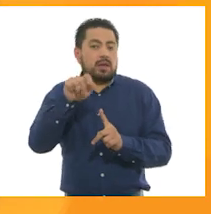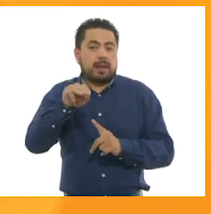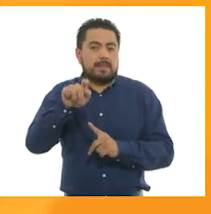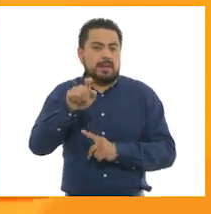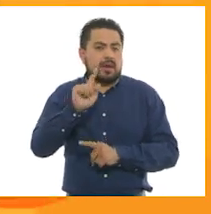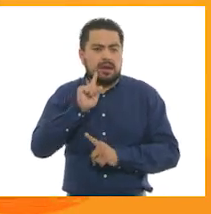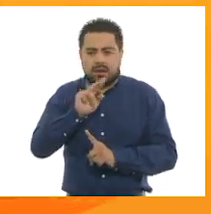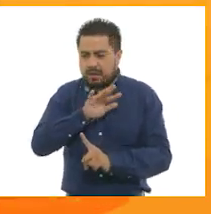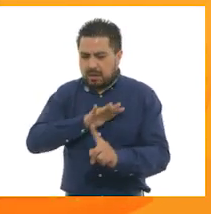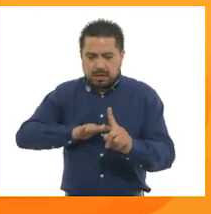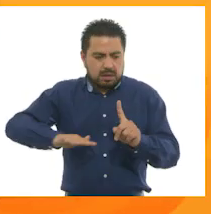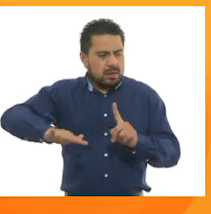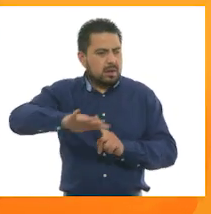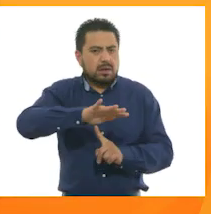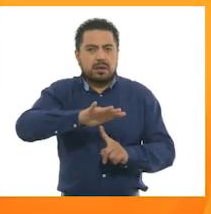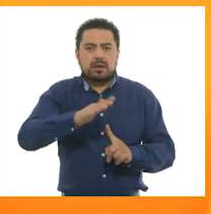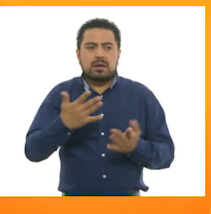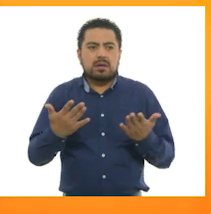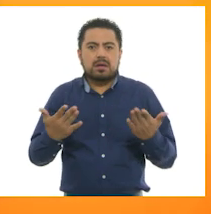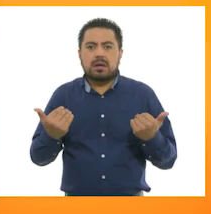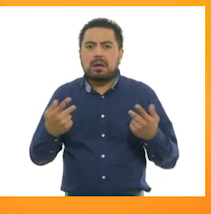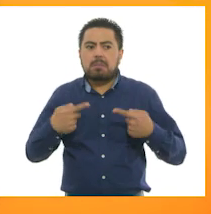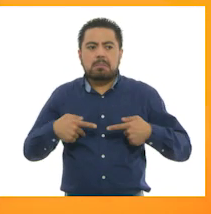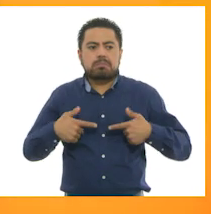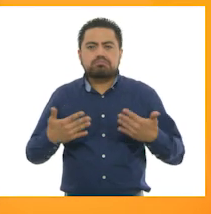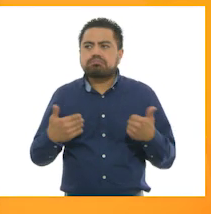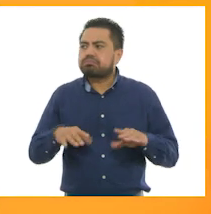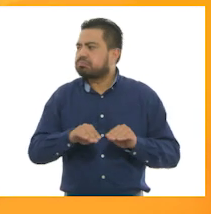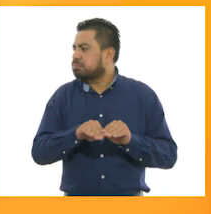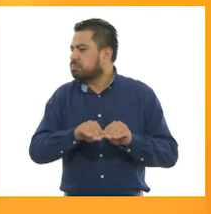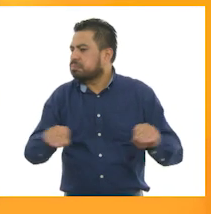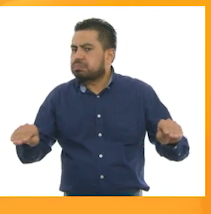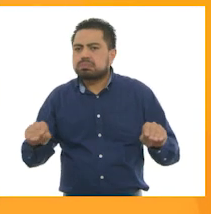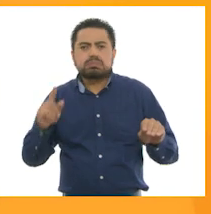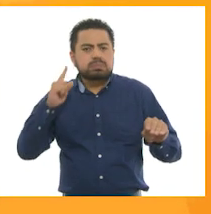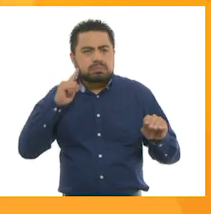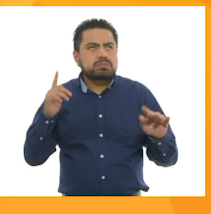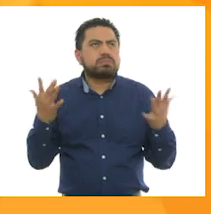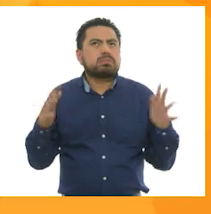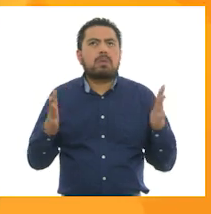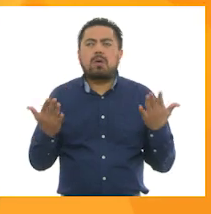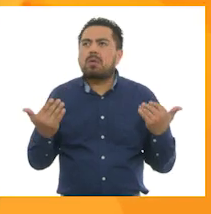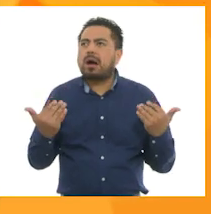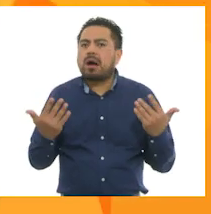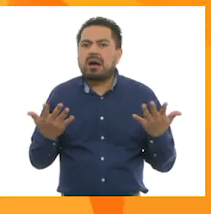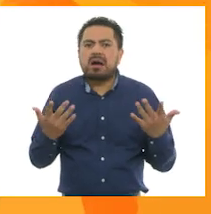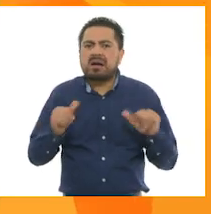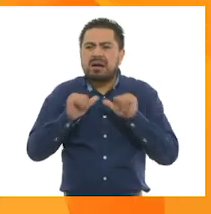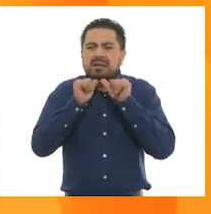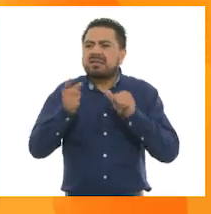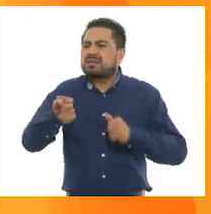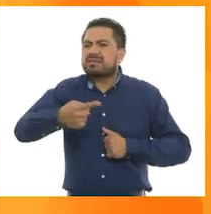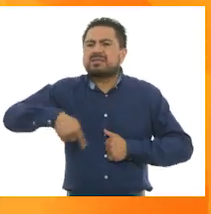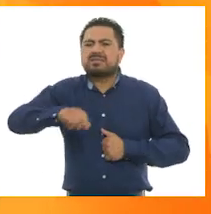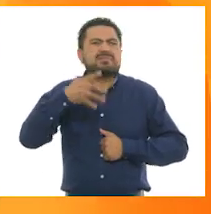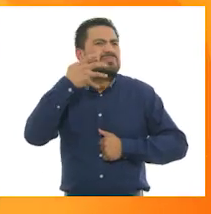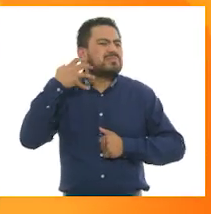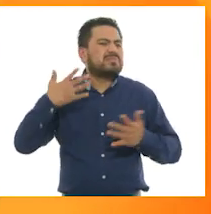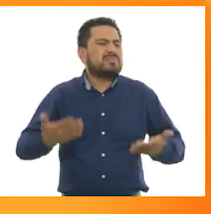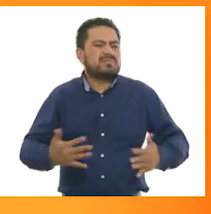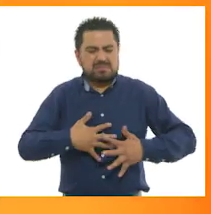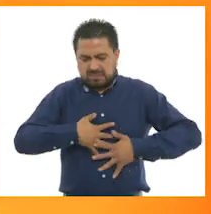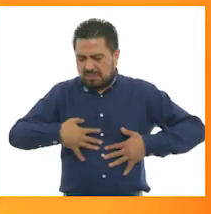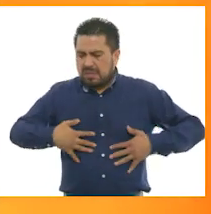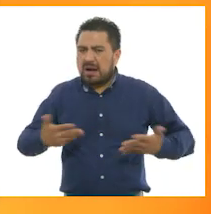miró a su alrededor, no vio público, ni tampoco oyó aplausos. Nadie quería un tigre